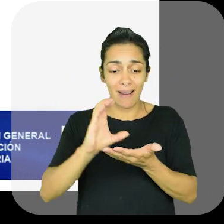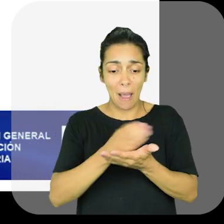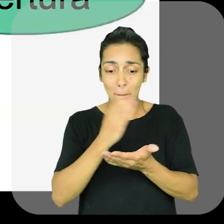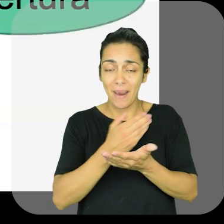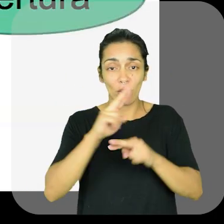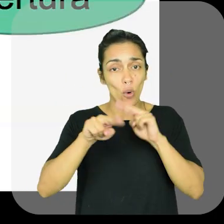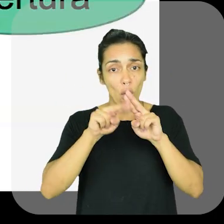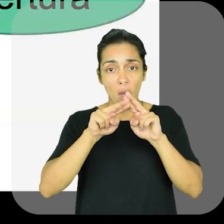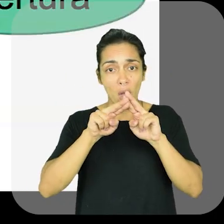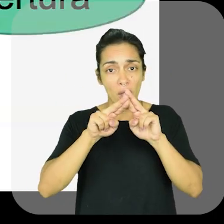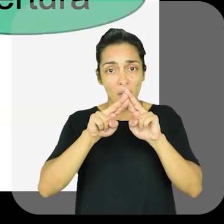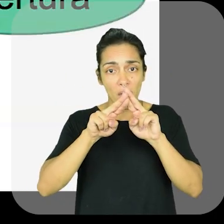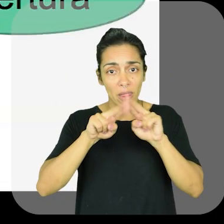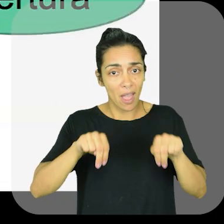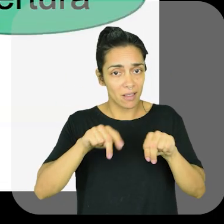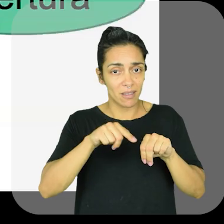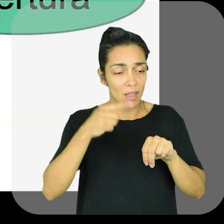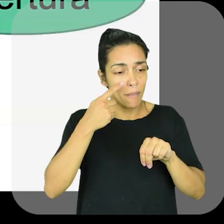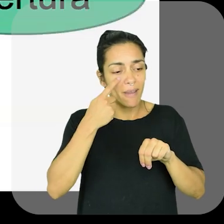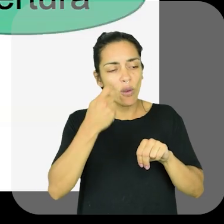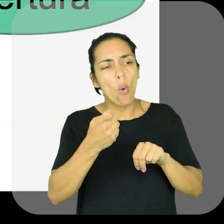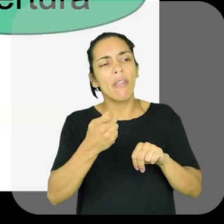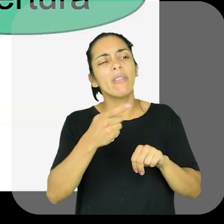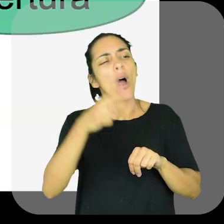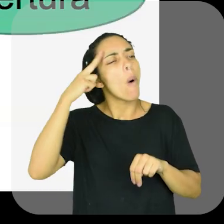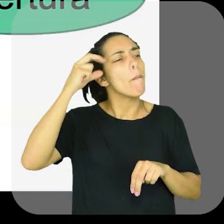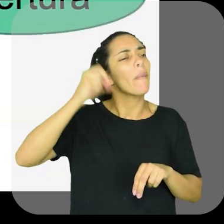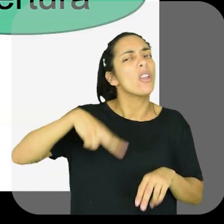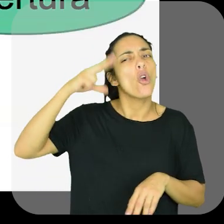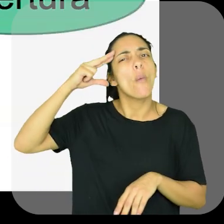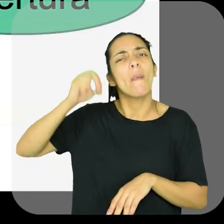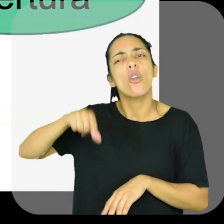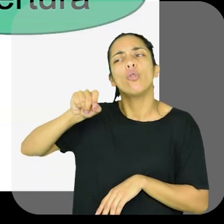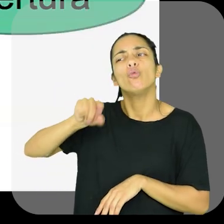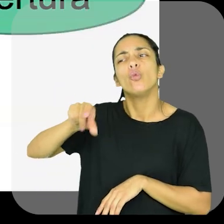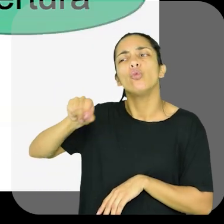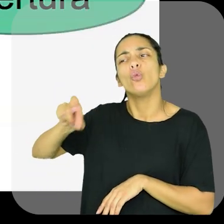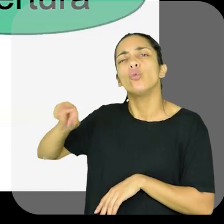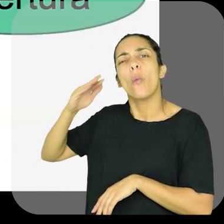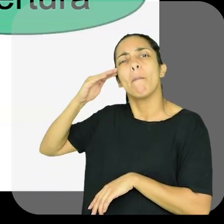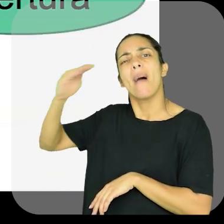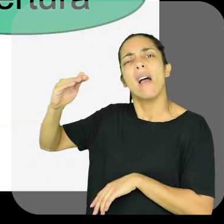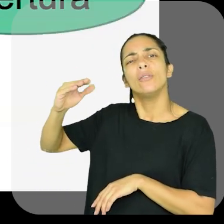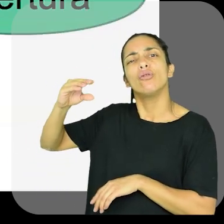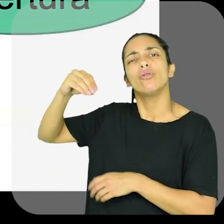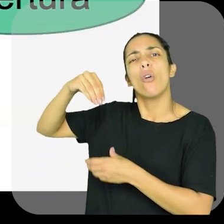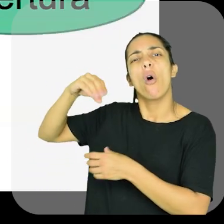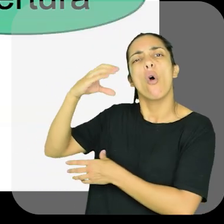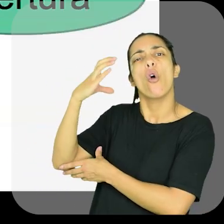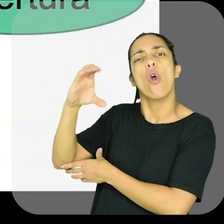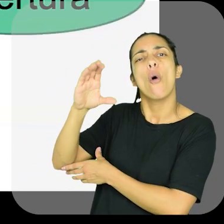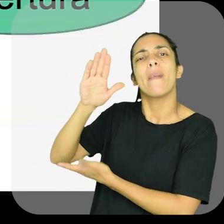pude identificar las concepciones que tienen los maestros de Colombia sobre la discapacidad.